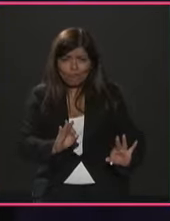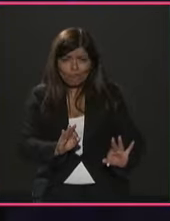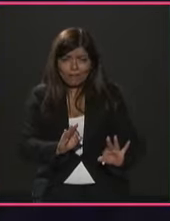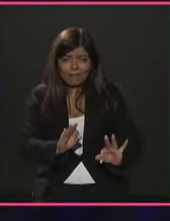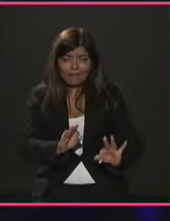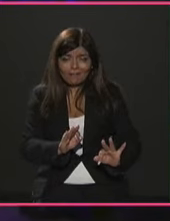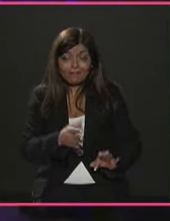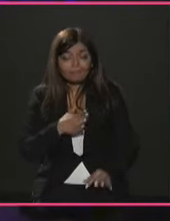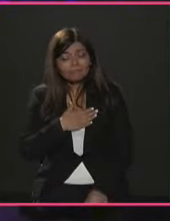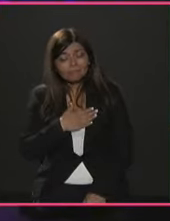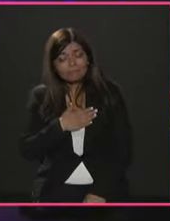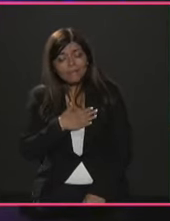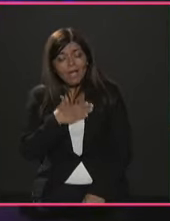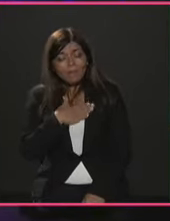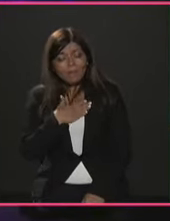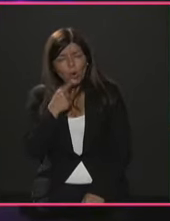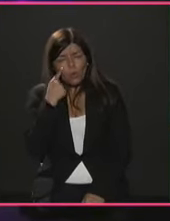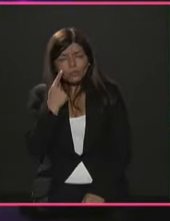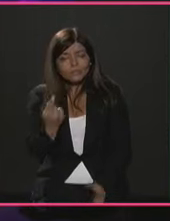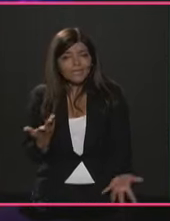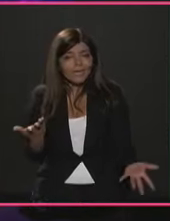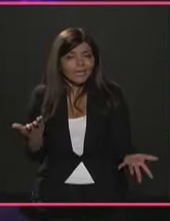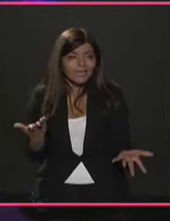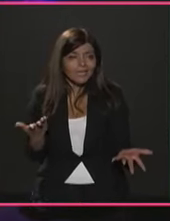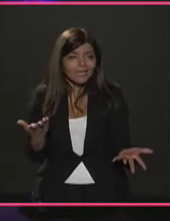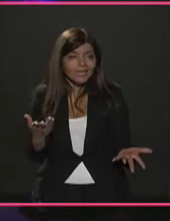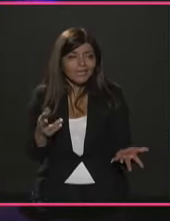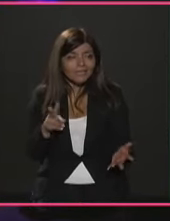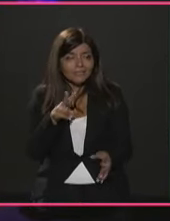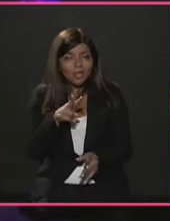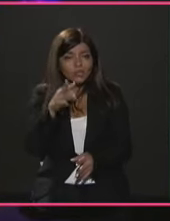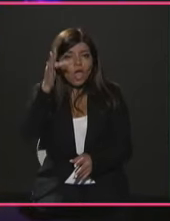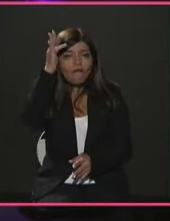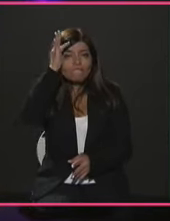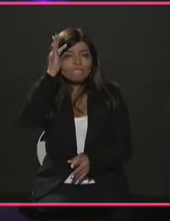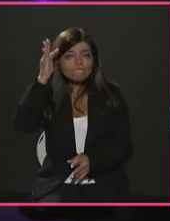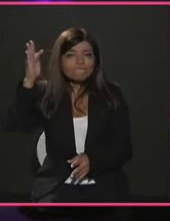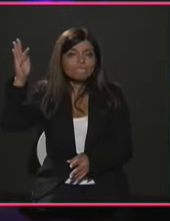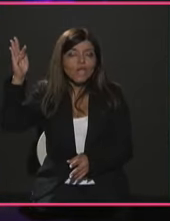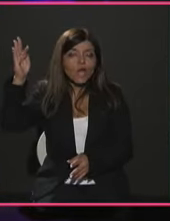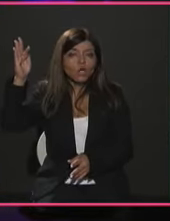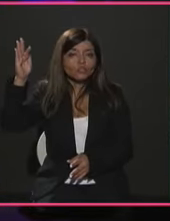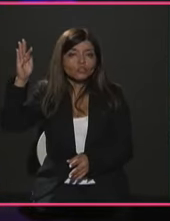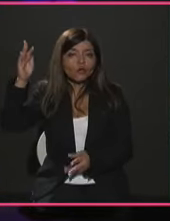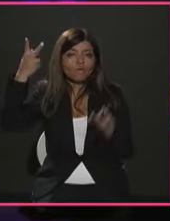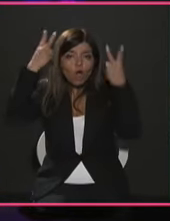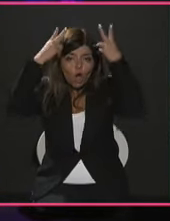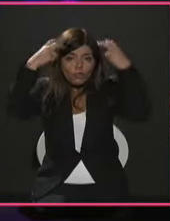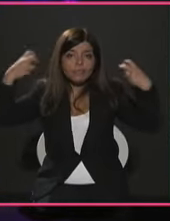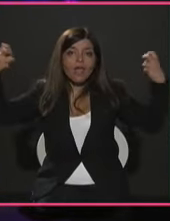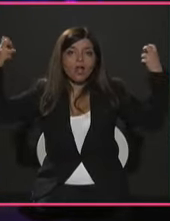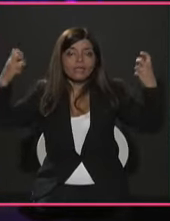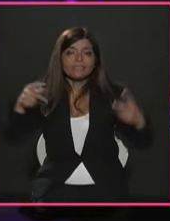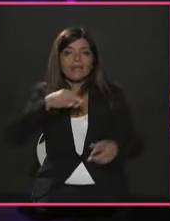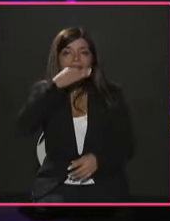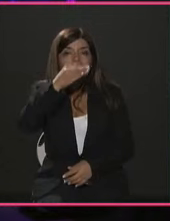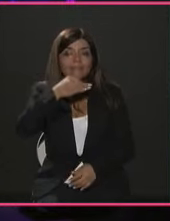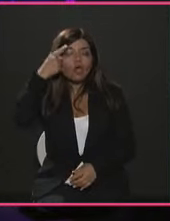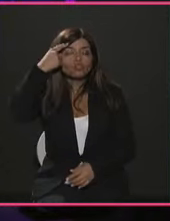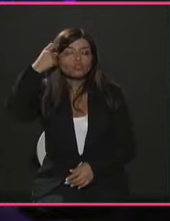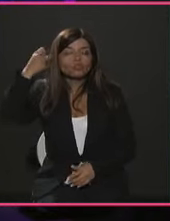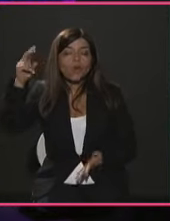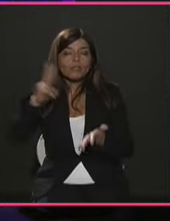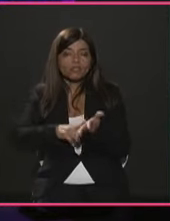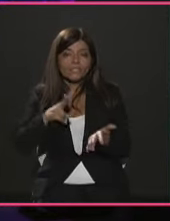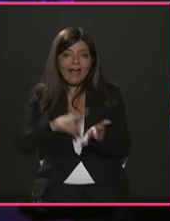a mí me gusta inspirarme un poco de este filósofo holandés que escribió acerca de la utopía realista